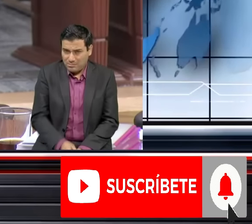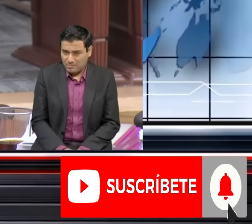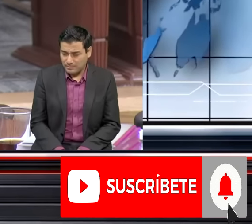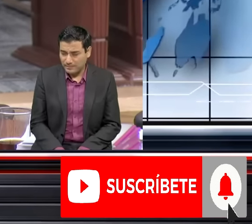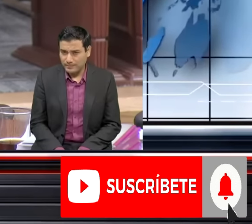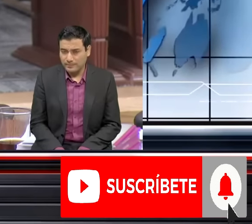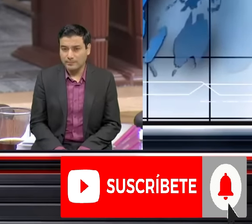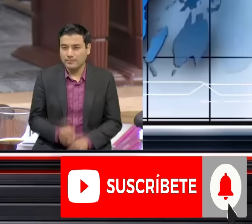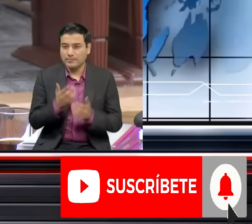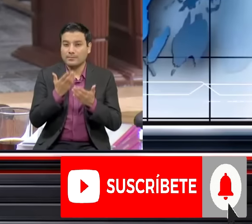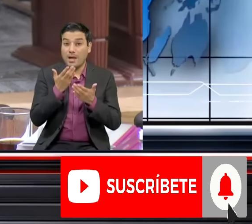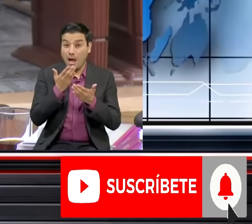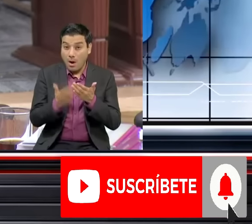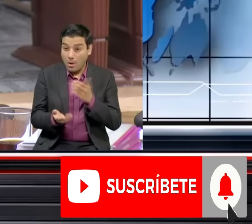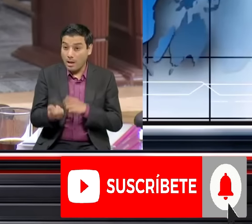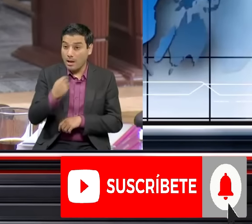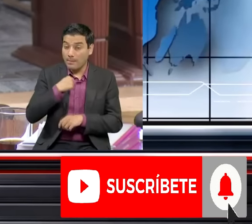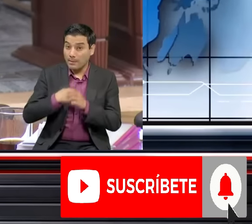Ahora me ataca,